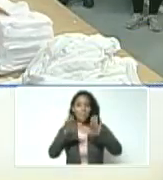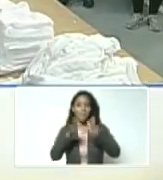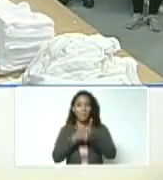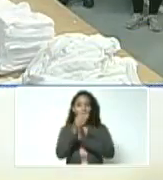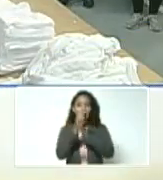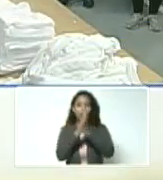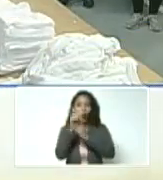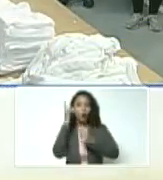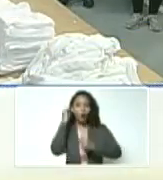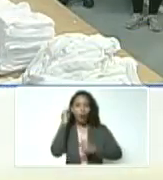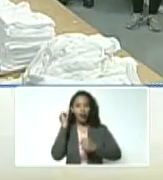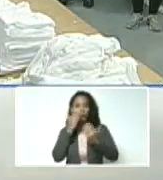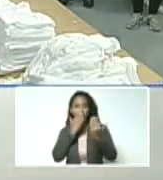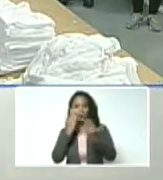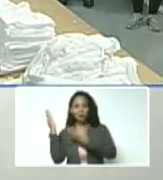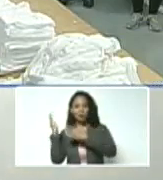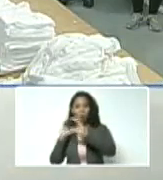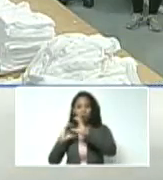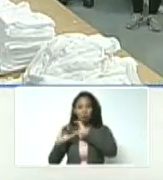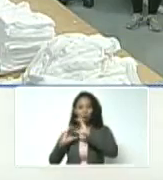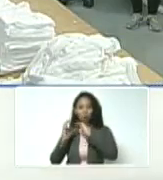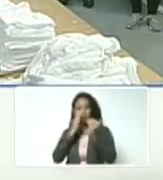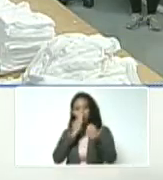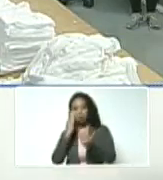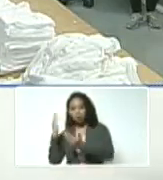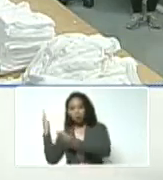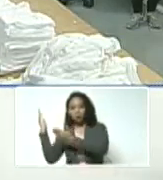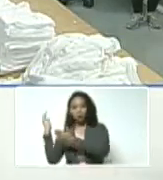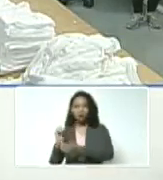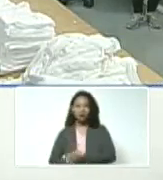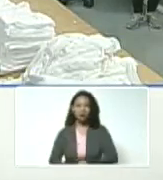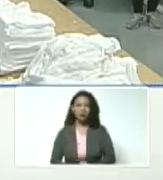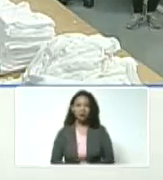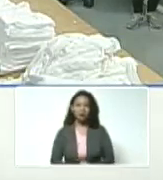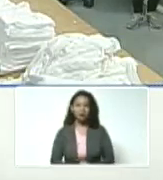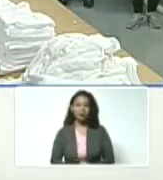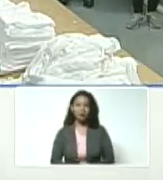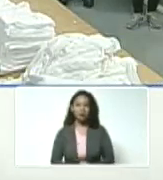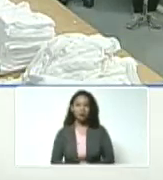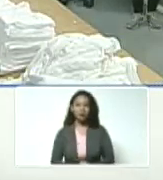Conversadito. Adelante, alcaldesa de Caracas.